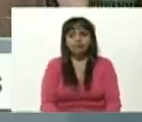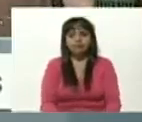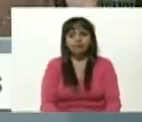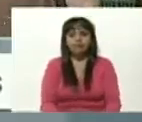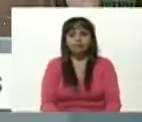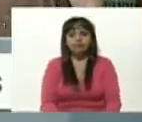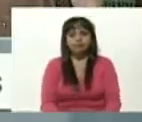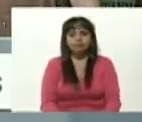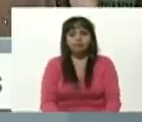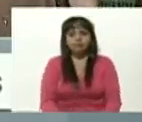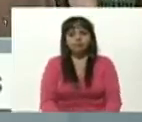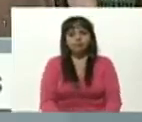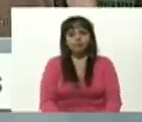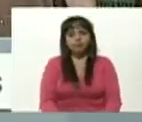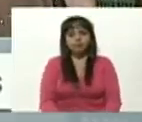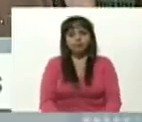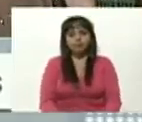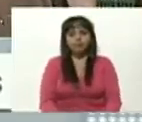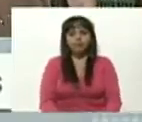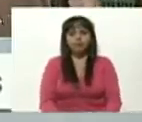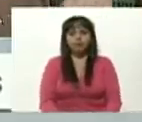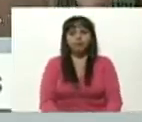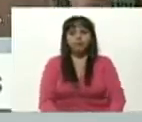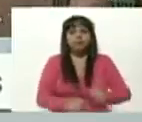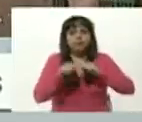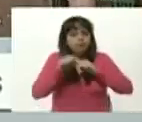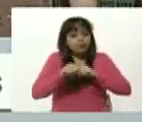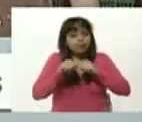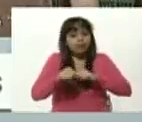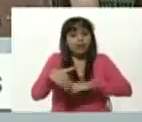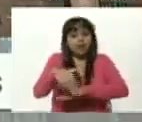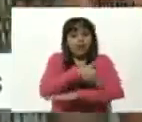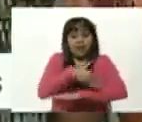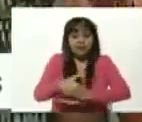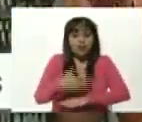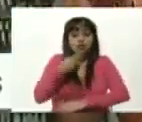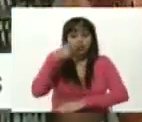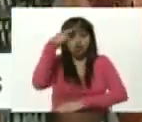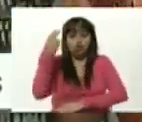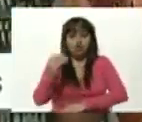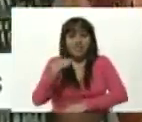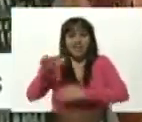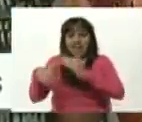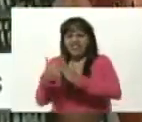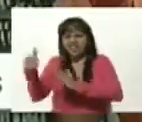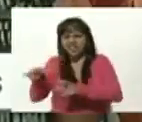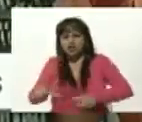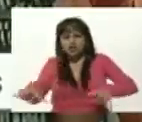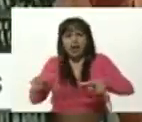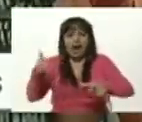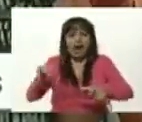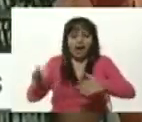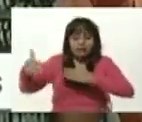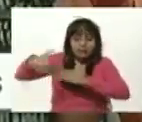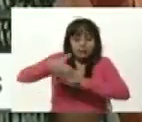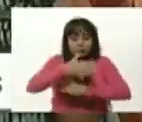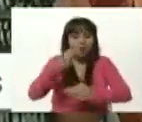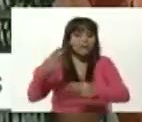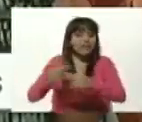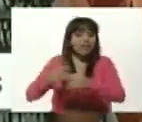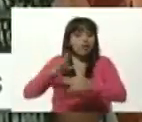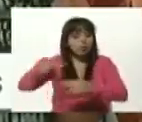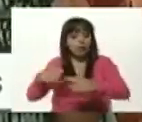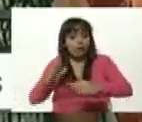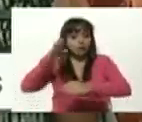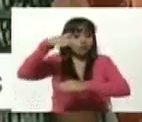Ha pasado que la vía desde el Loteque al Jarillo tiene mucha falla de borde debido a las